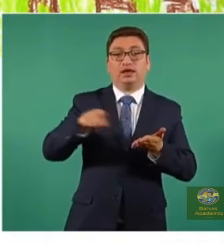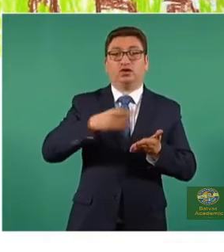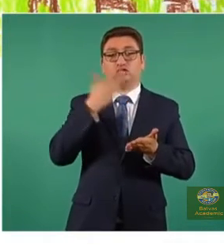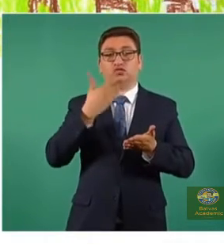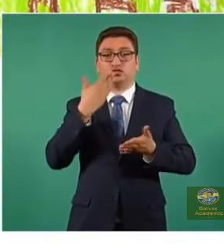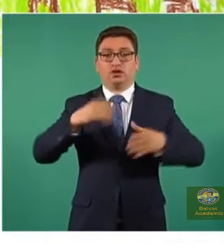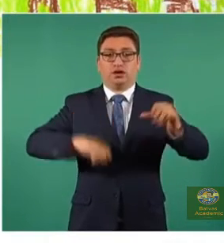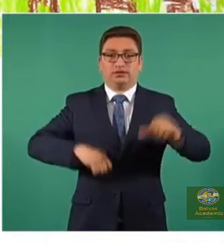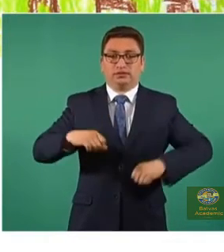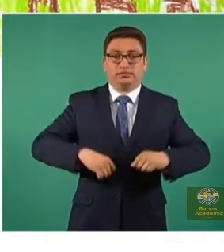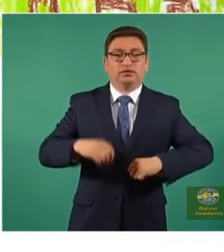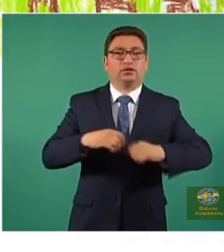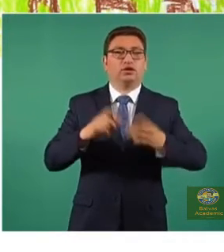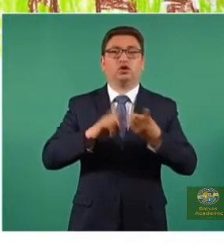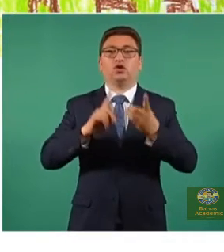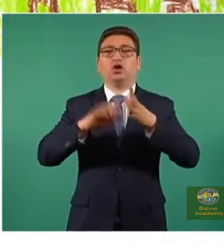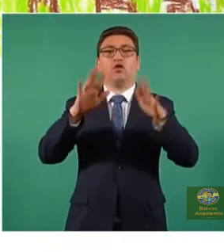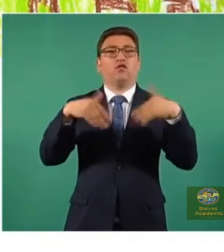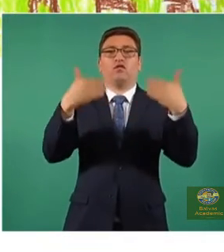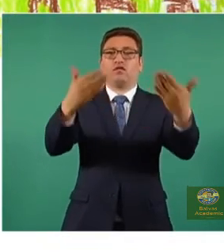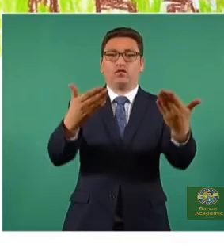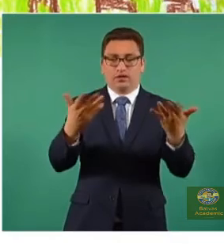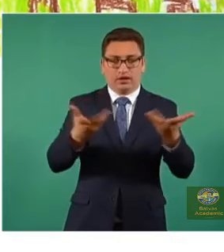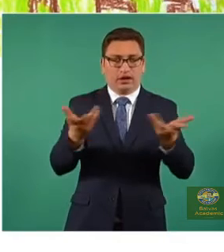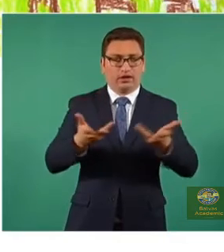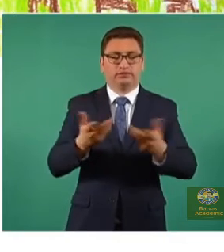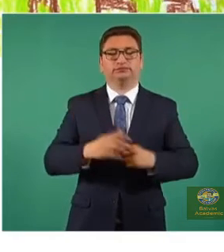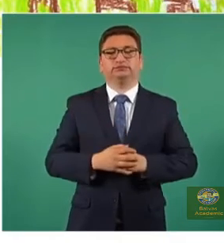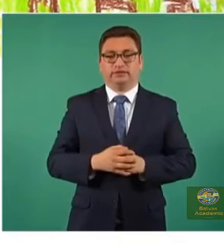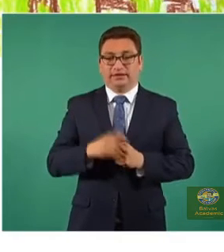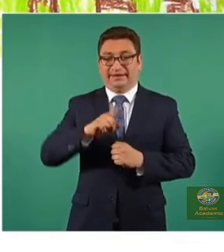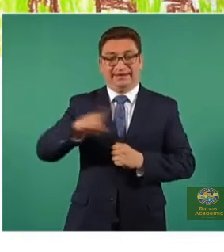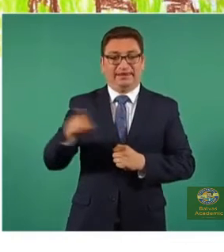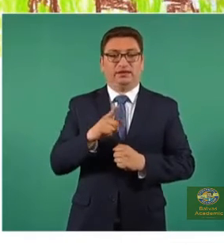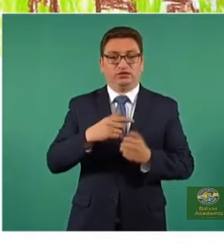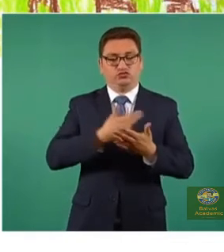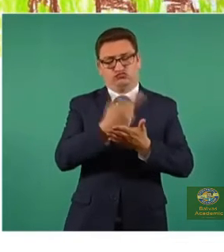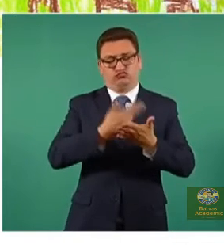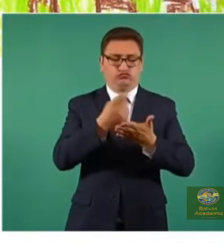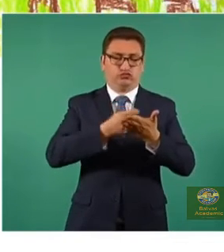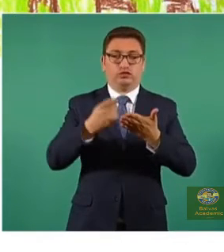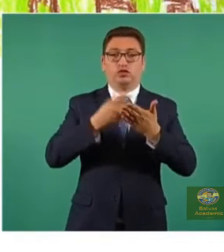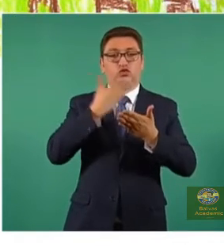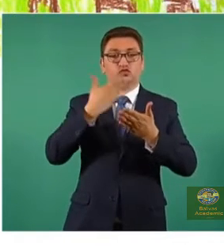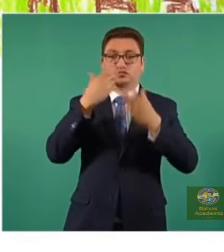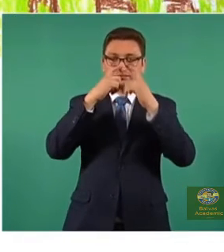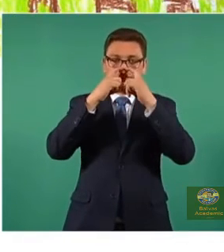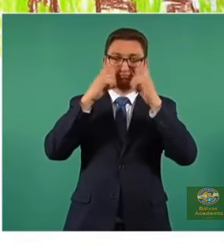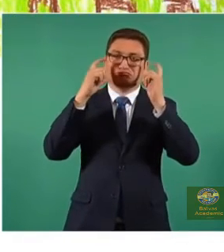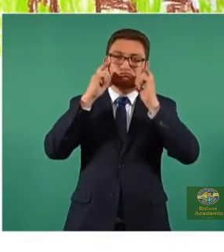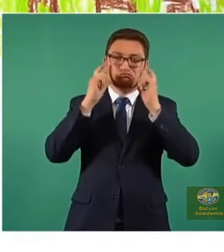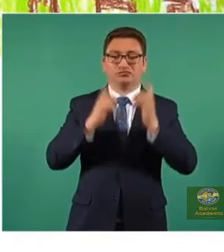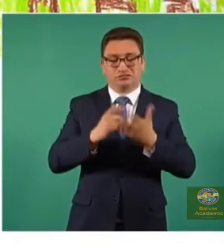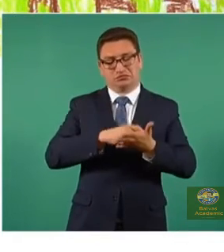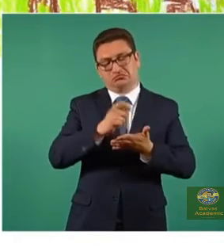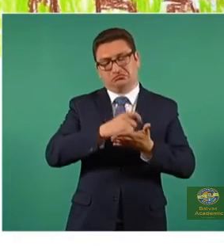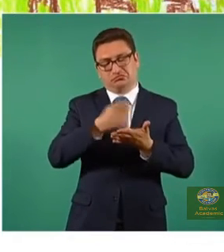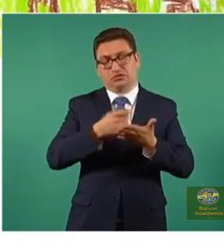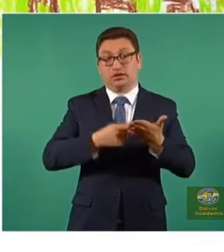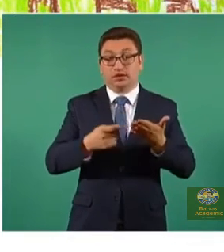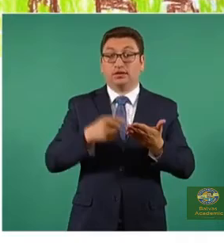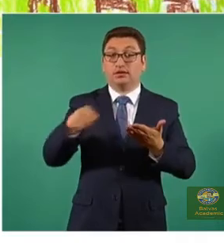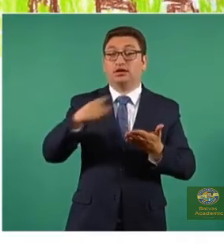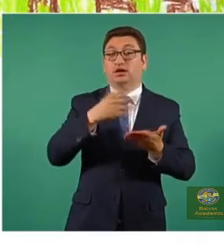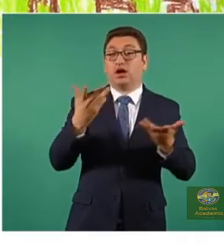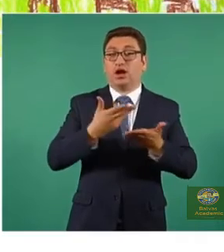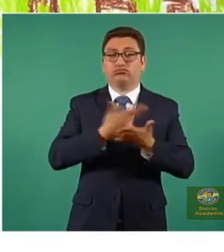mucho a actividades lúdicas al aire libre. La mayoría de ellos se dibuja con tapabocas, ¿no? Y hacen